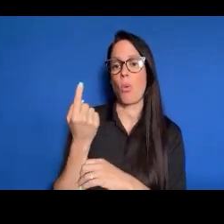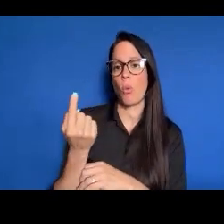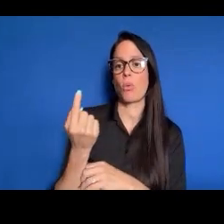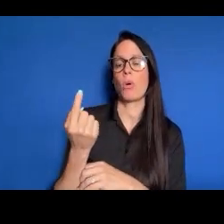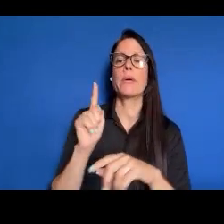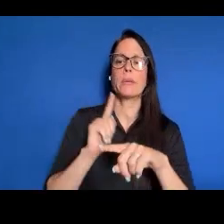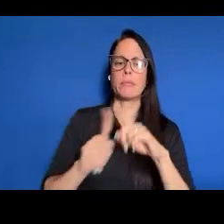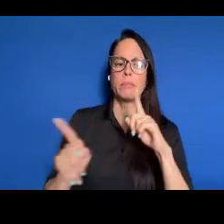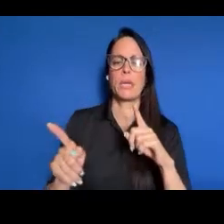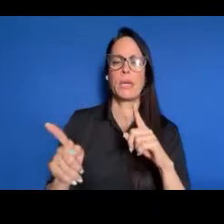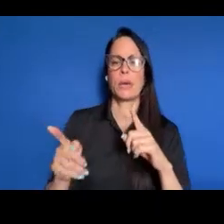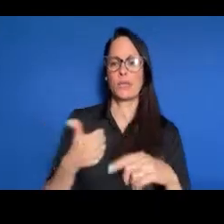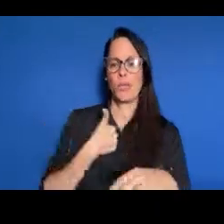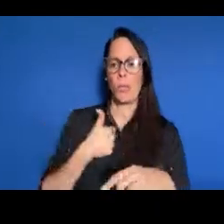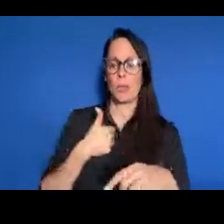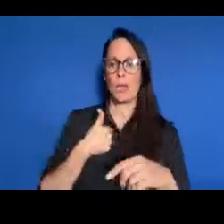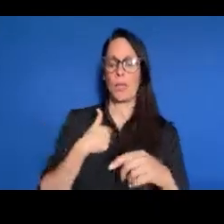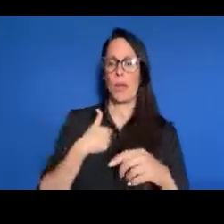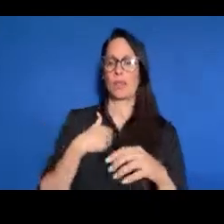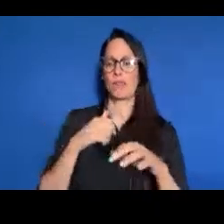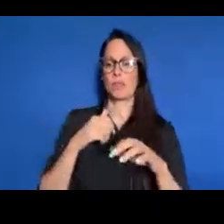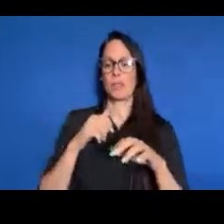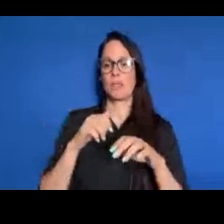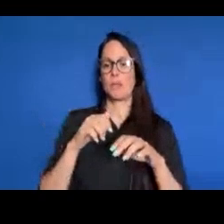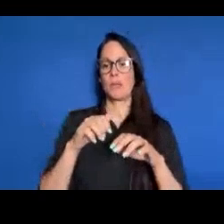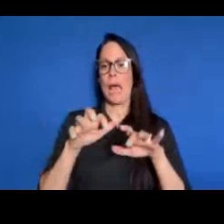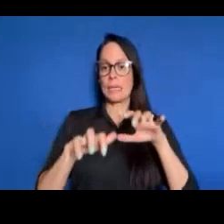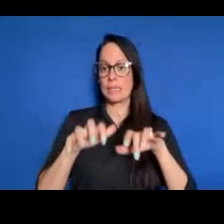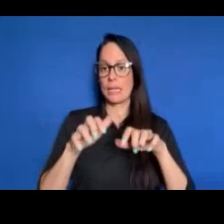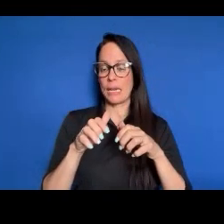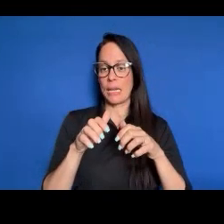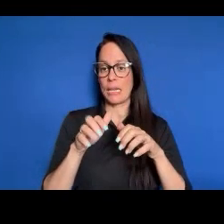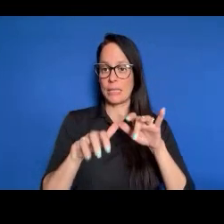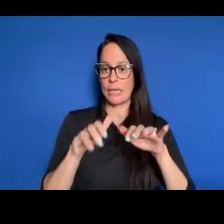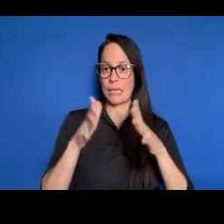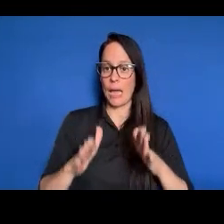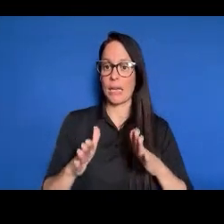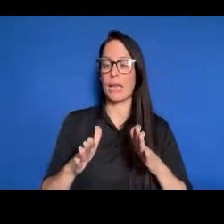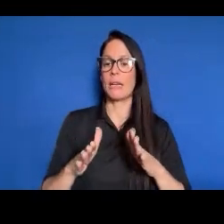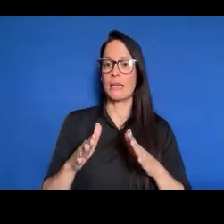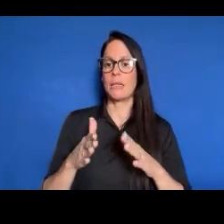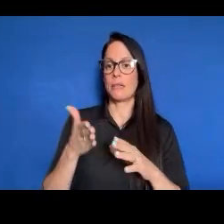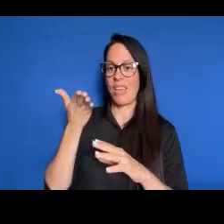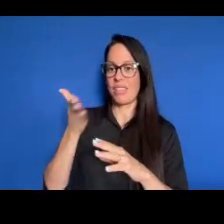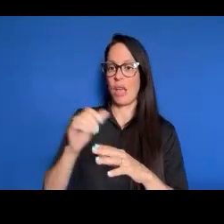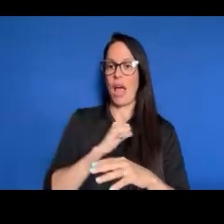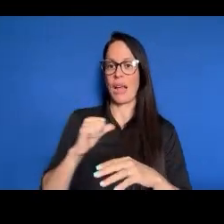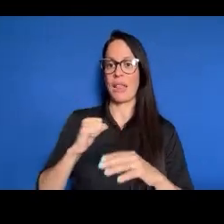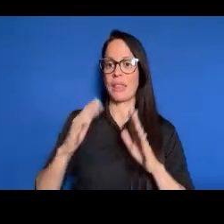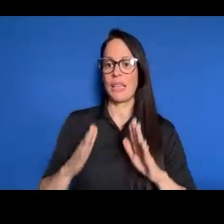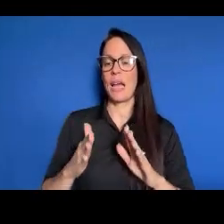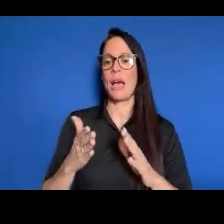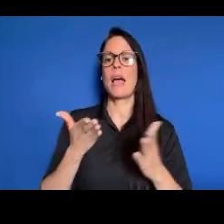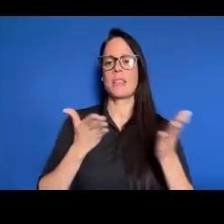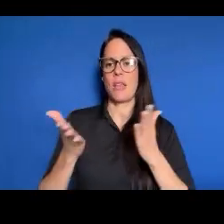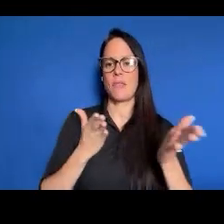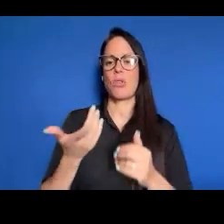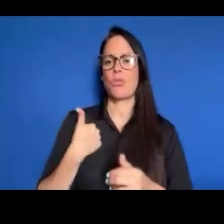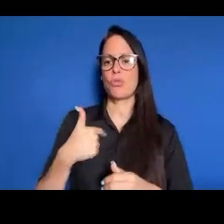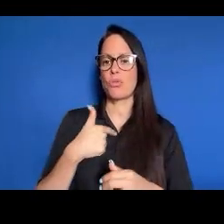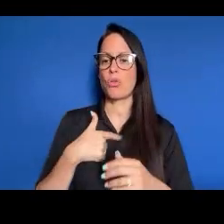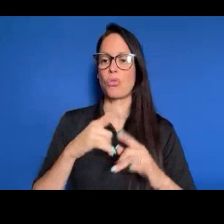la secretaria en la mini alcaldía, que está en los servicios de nosotros, con las cartas y eso,